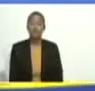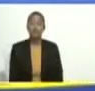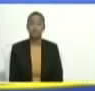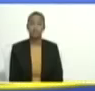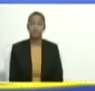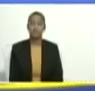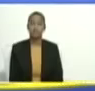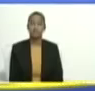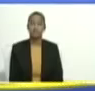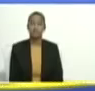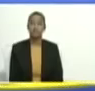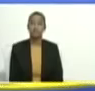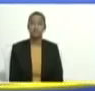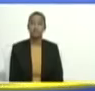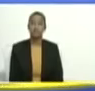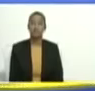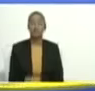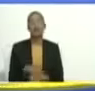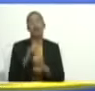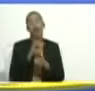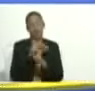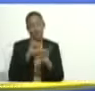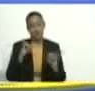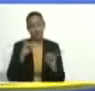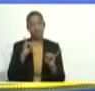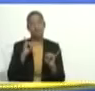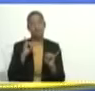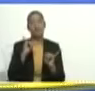de la era bicentenaria de la patria.